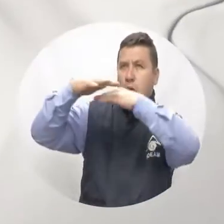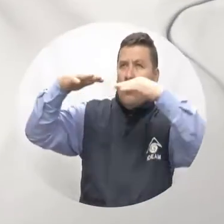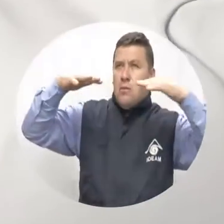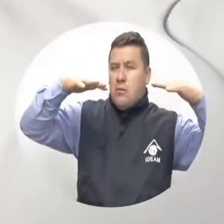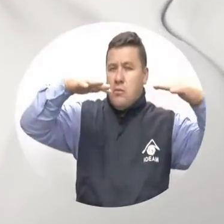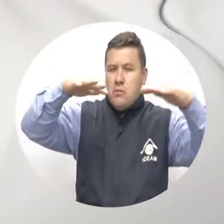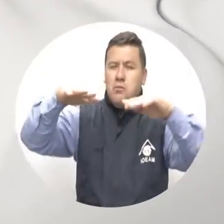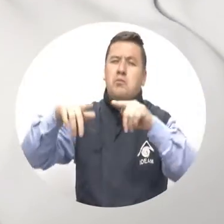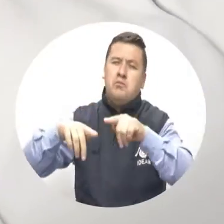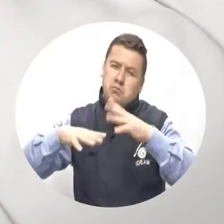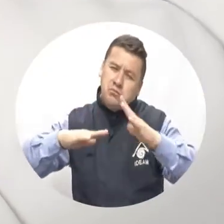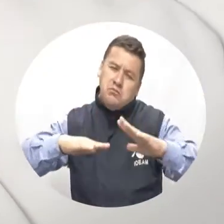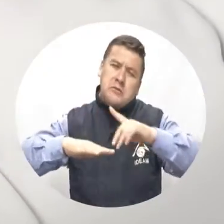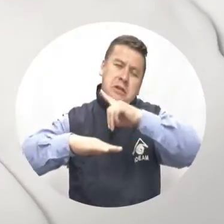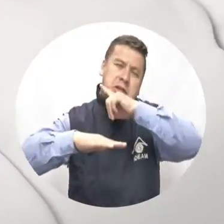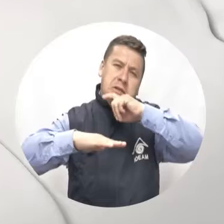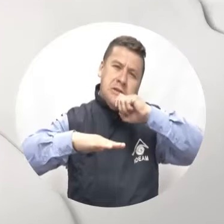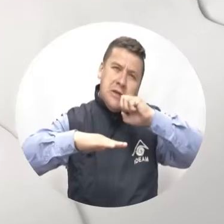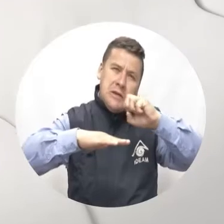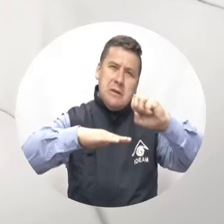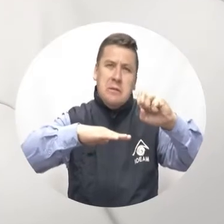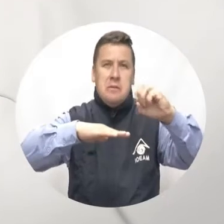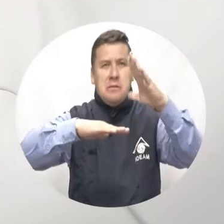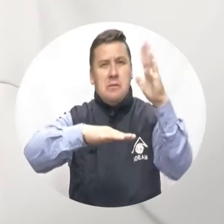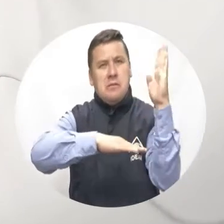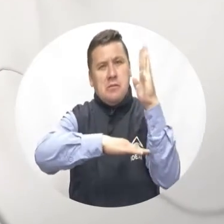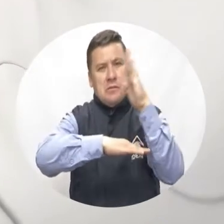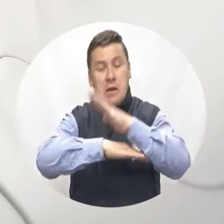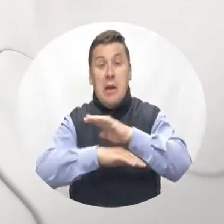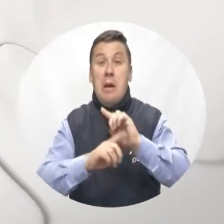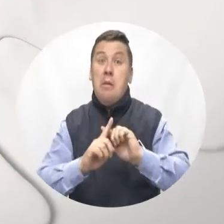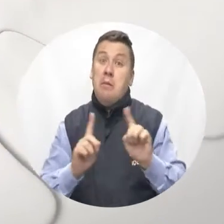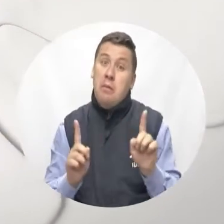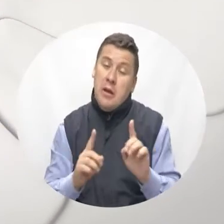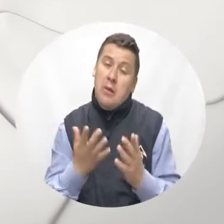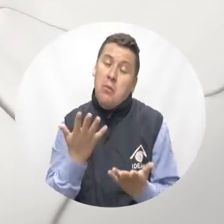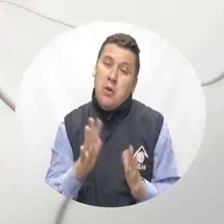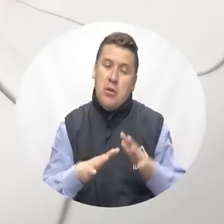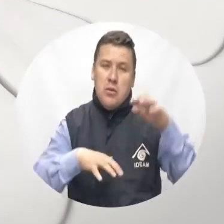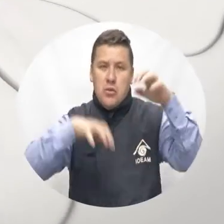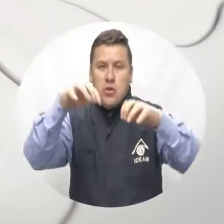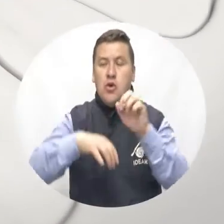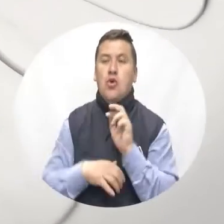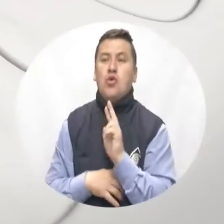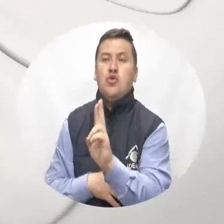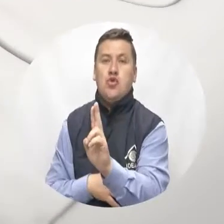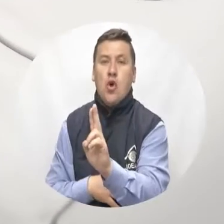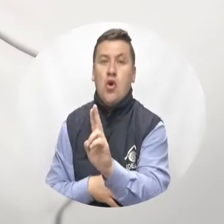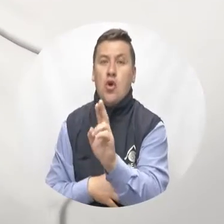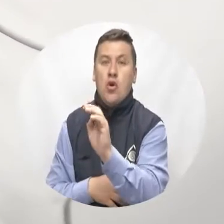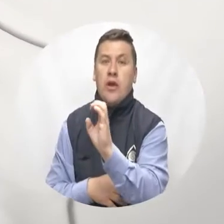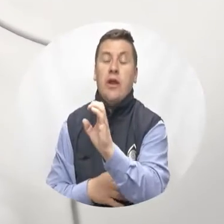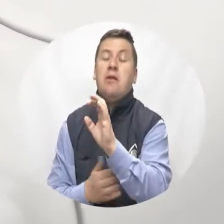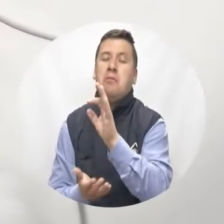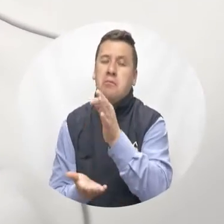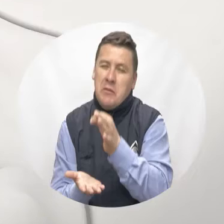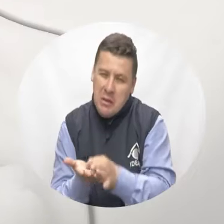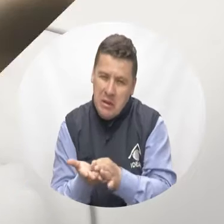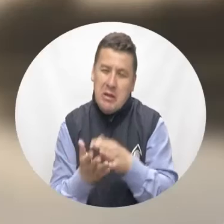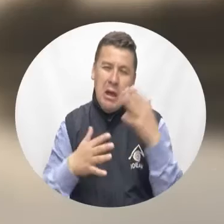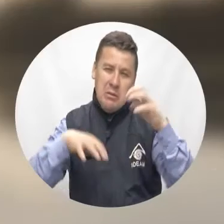cielos cerrados y nubosos. Se espera tiempo seco a lo largo de la jornada, aunque no se descartan lluvias al suroriente de la